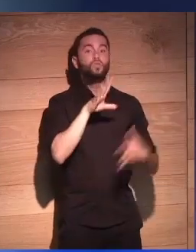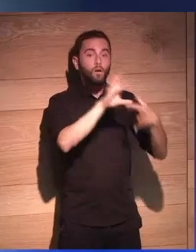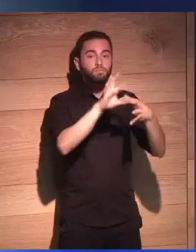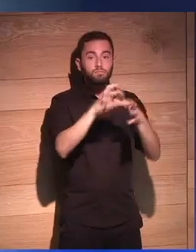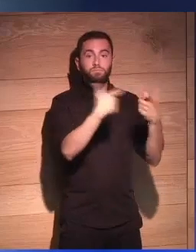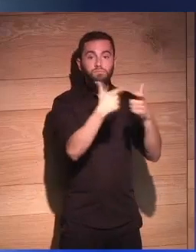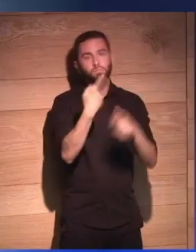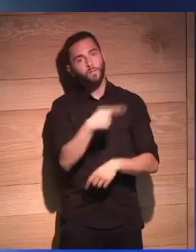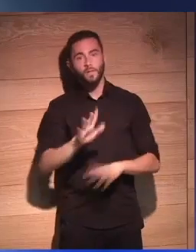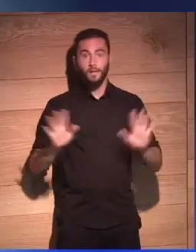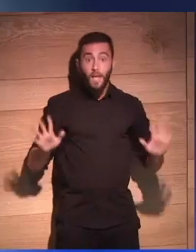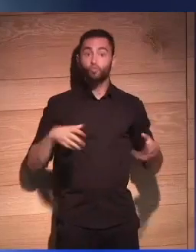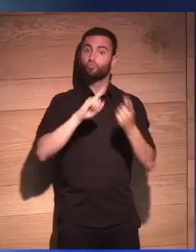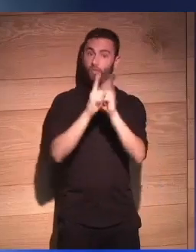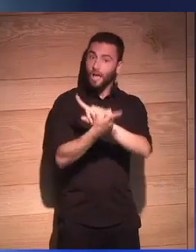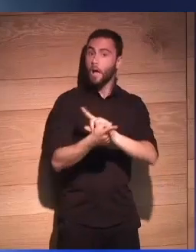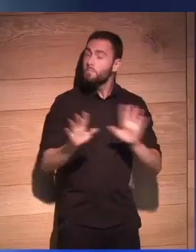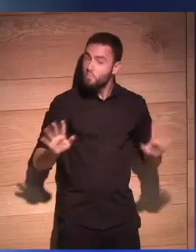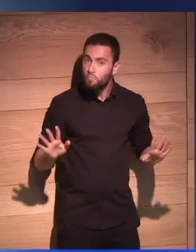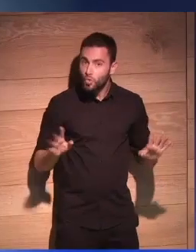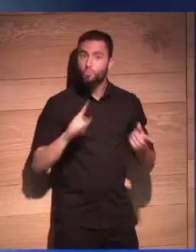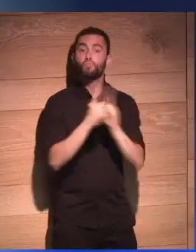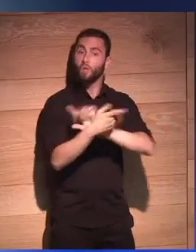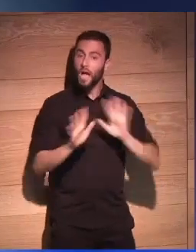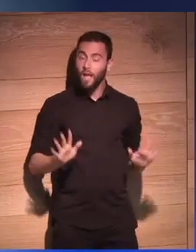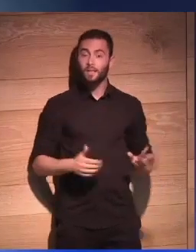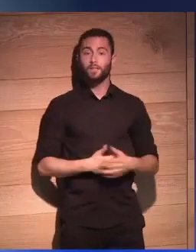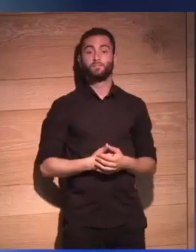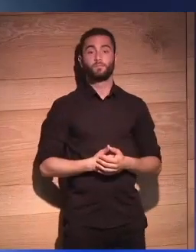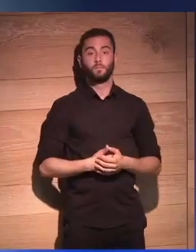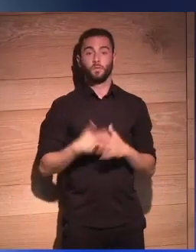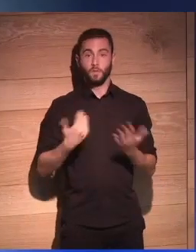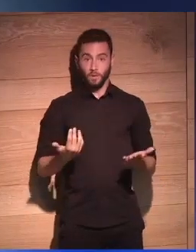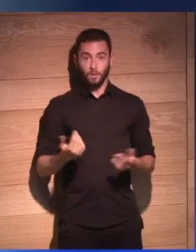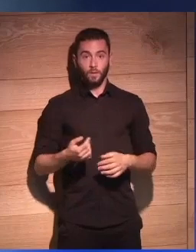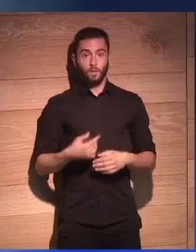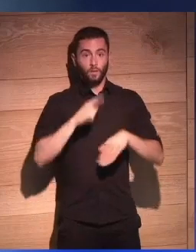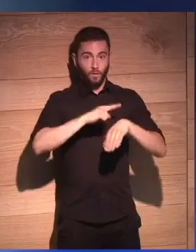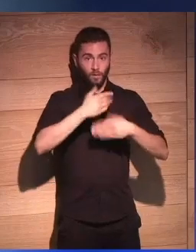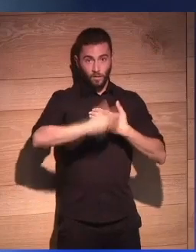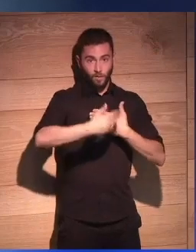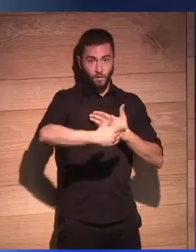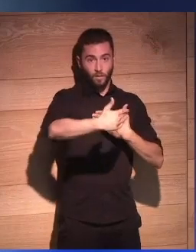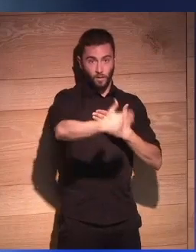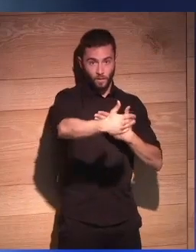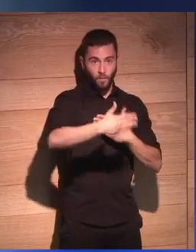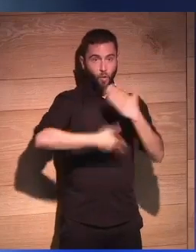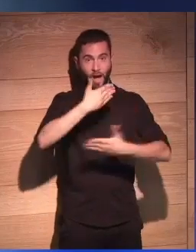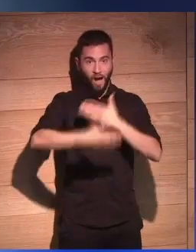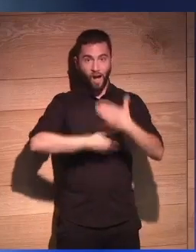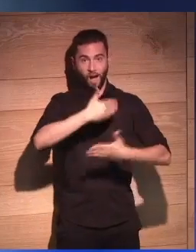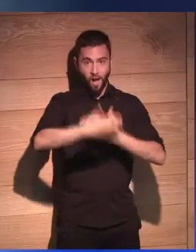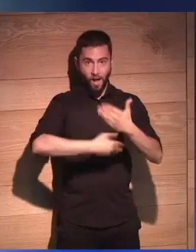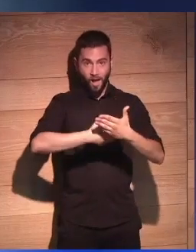eso me parece que es un cambio tectónico, ¿no? Uh-huh. Y eso marca el rumbo por el cual tenemos que avanzar, y yo